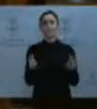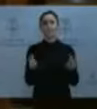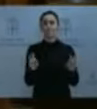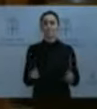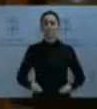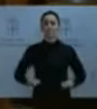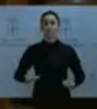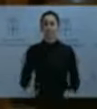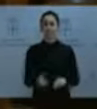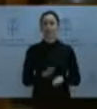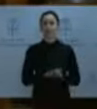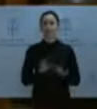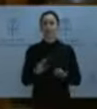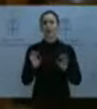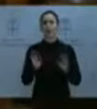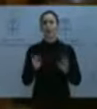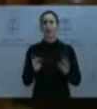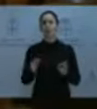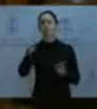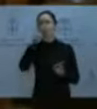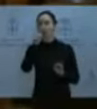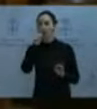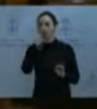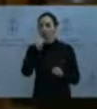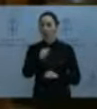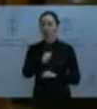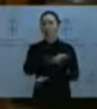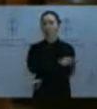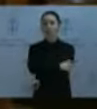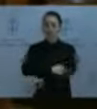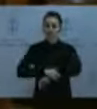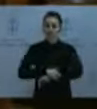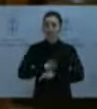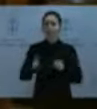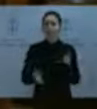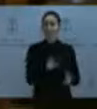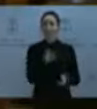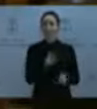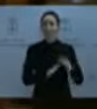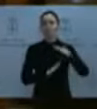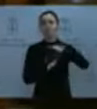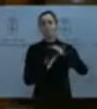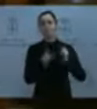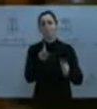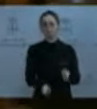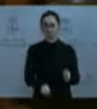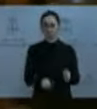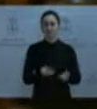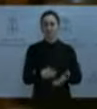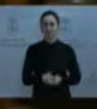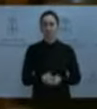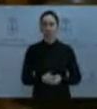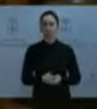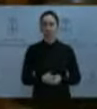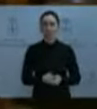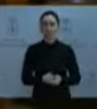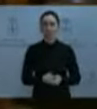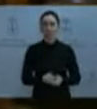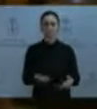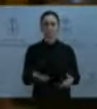hemos visto que el País Vasco ha parado un mes la pesca de algunas especies, relacionado además con un